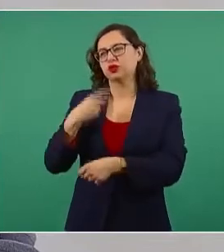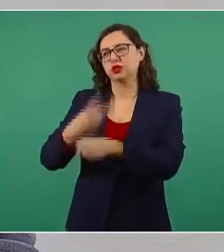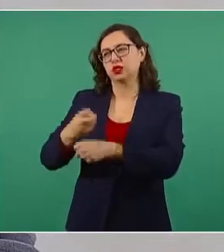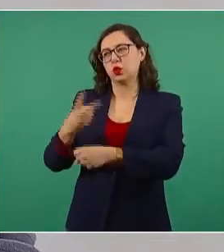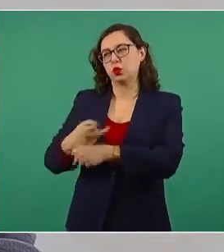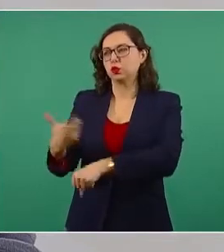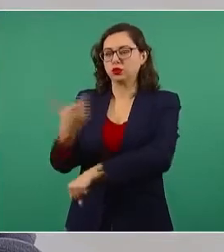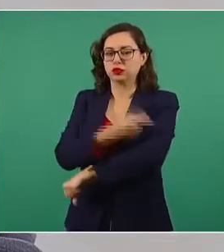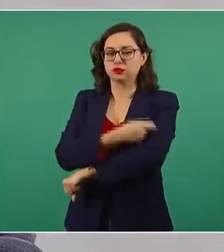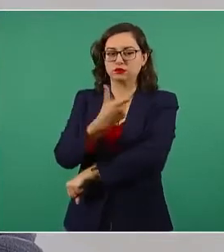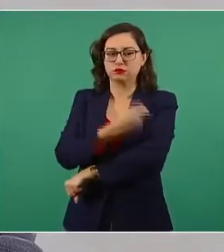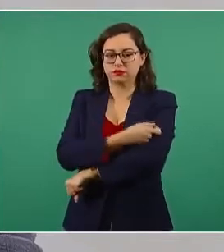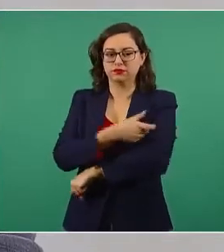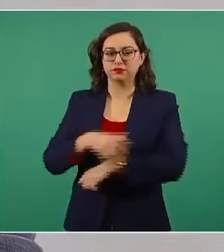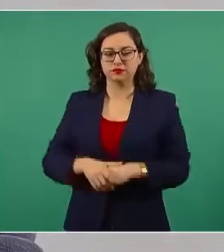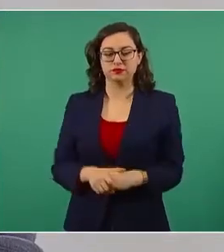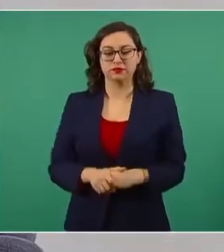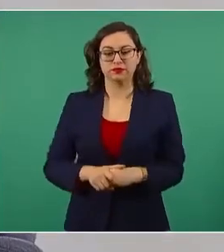pusieran su vacuna.